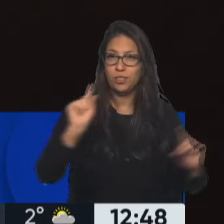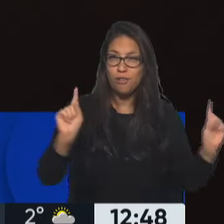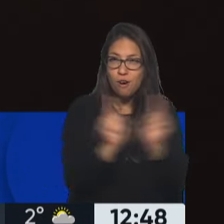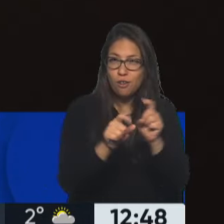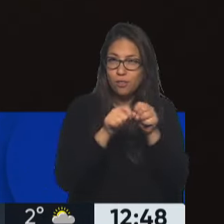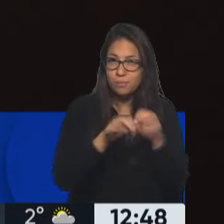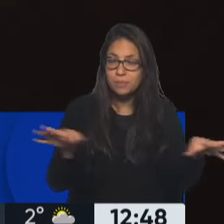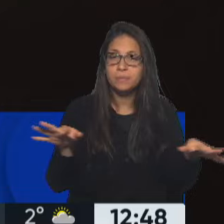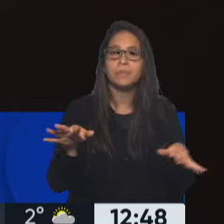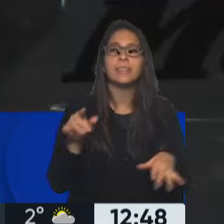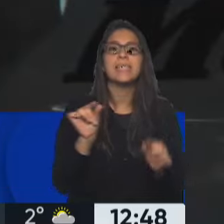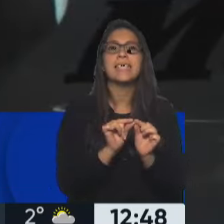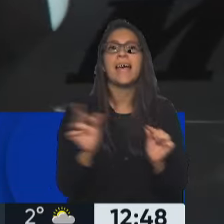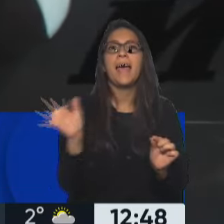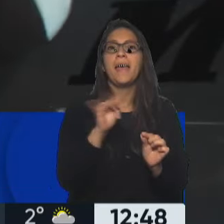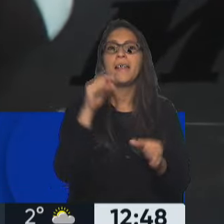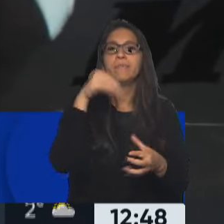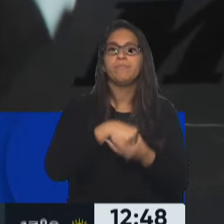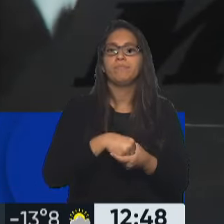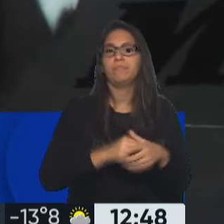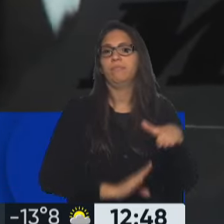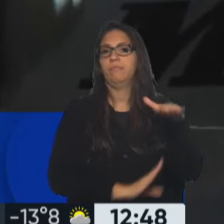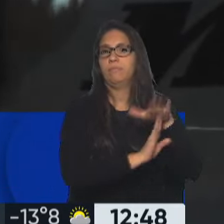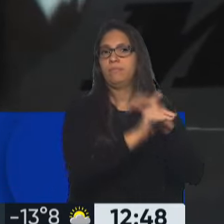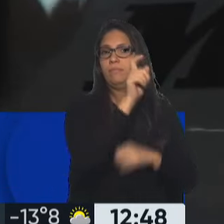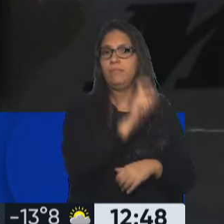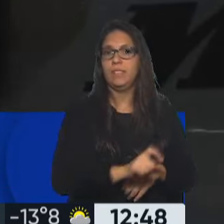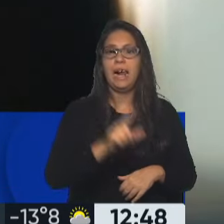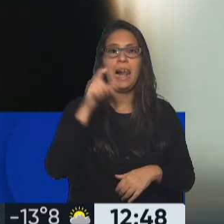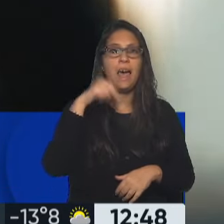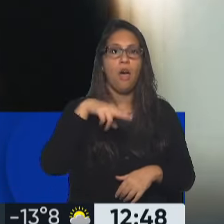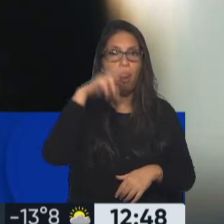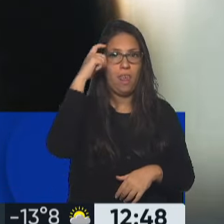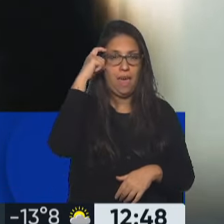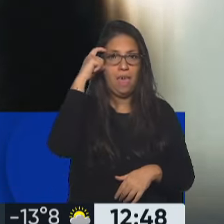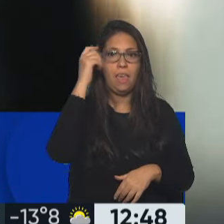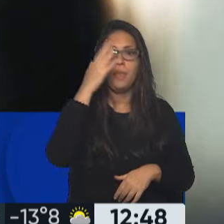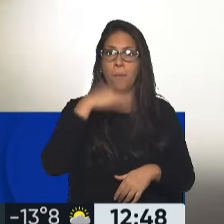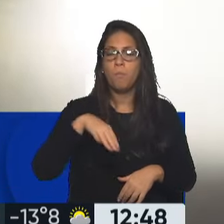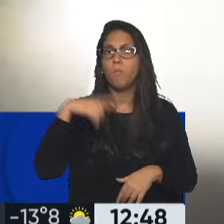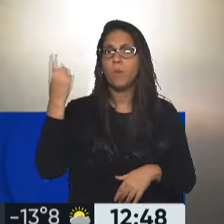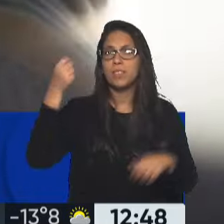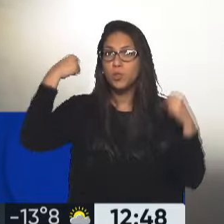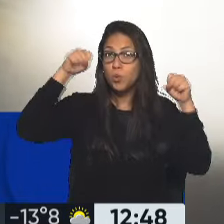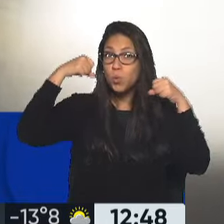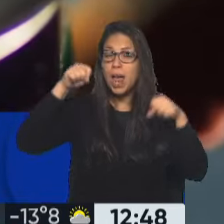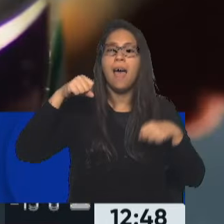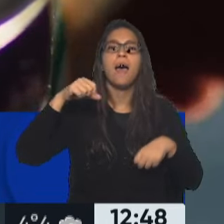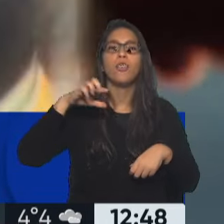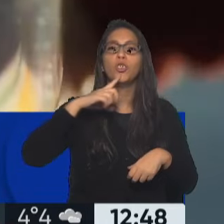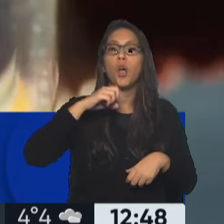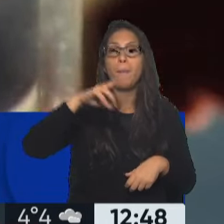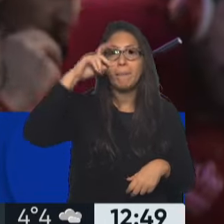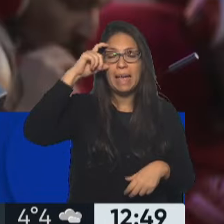una serie que tiene, por ejemplo, en el protagónico a Gabriel Leone, después haciendo de Yuya, Pamela Tomé, Alain Prost, Matt